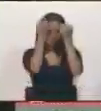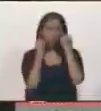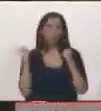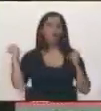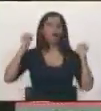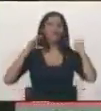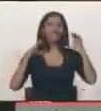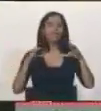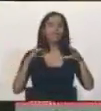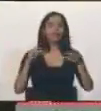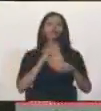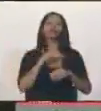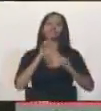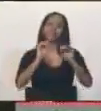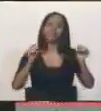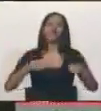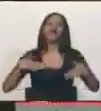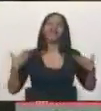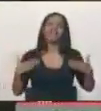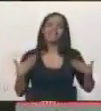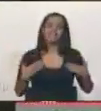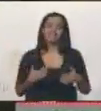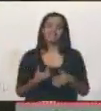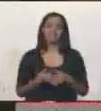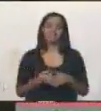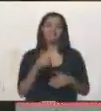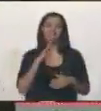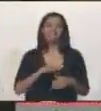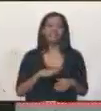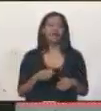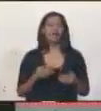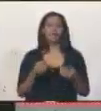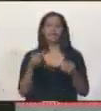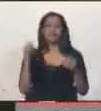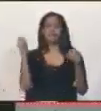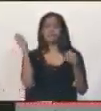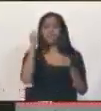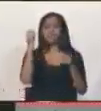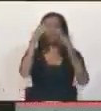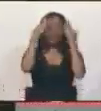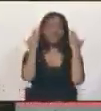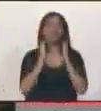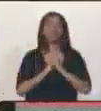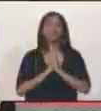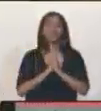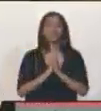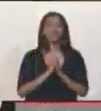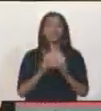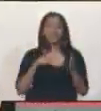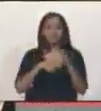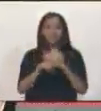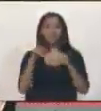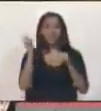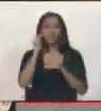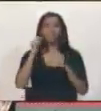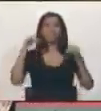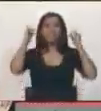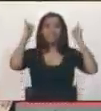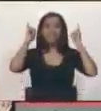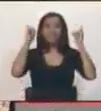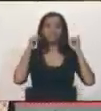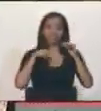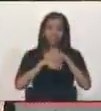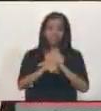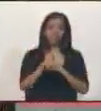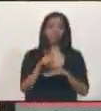nosotros llamamos alegría. Estamos entrando en el mes de la Virgen, estamos entrando en el mes de la fiesta, estamos entrando en el